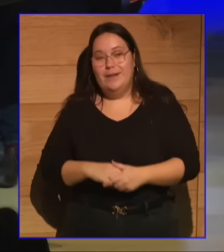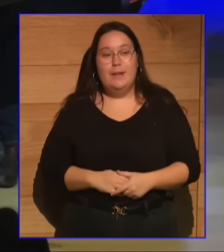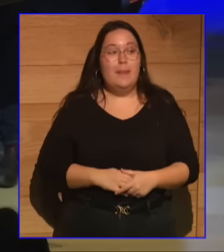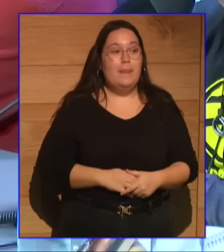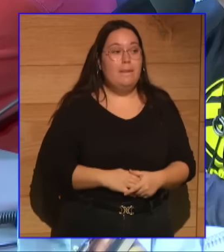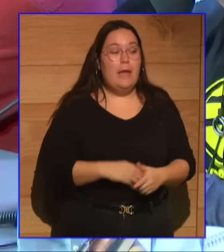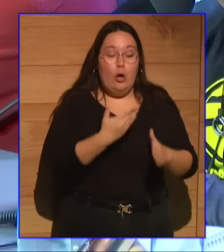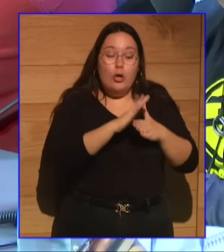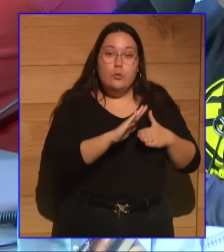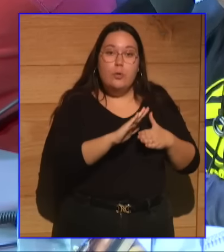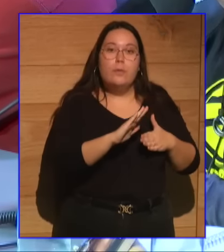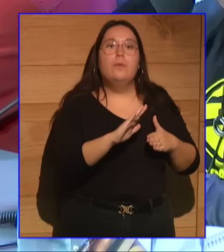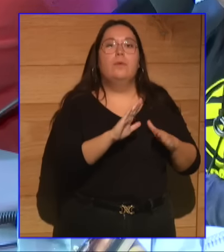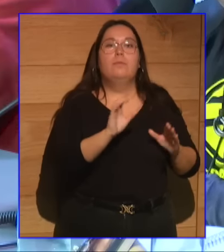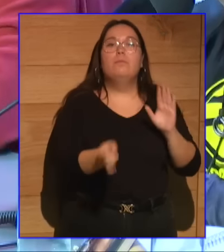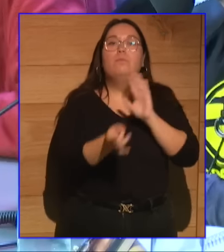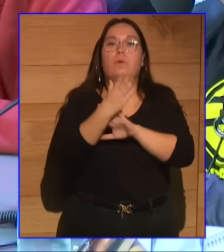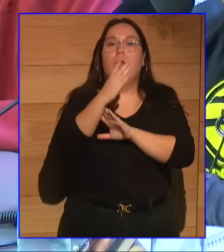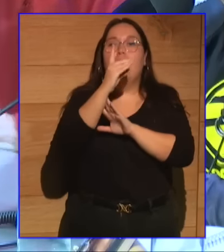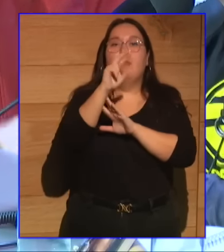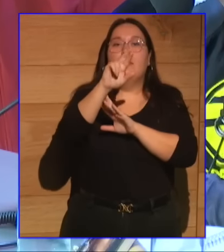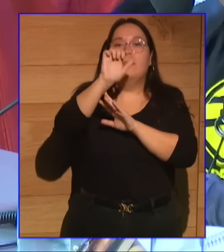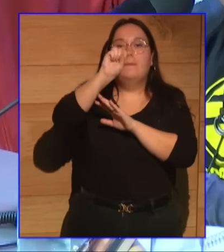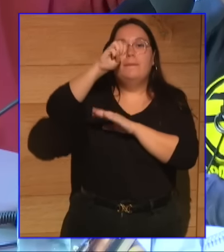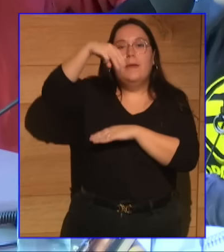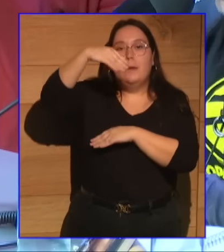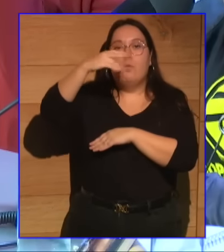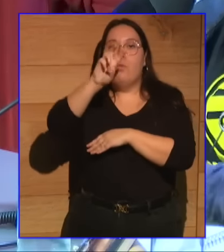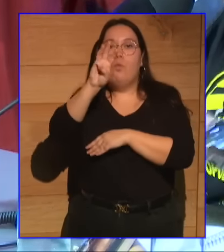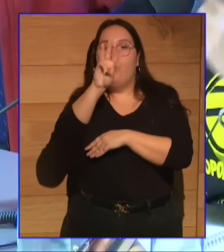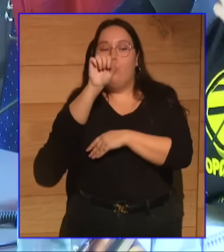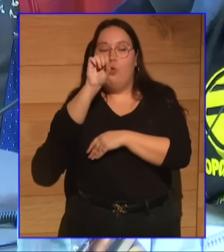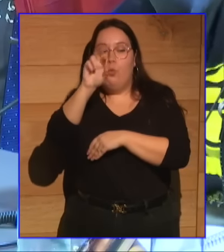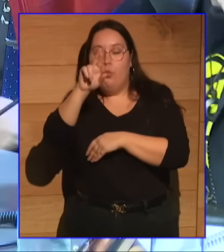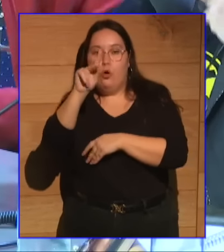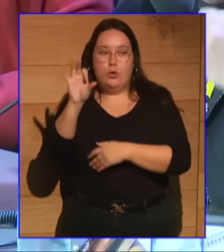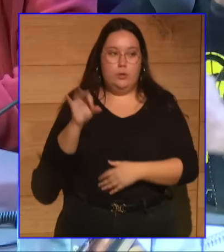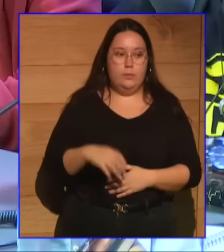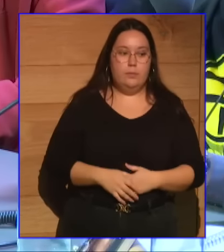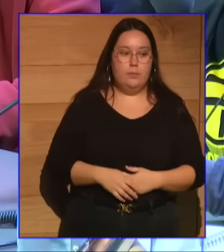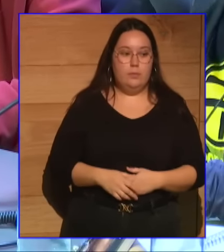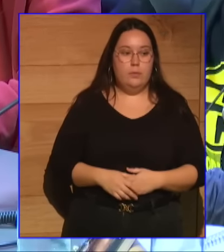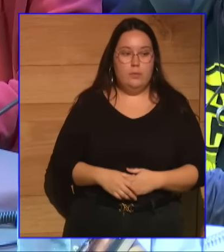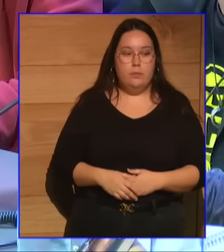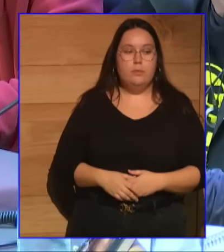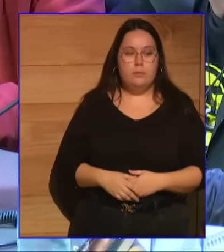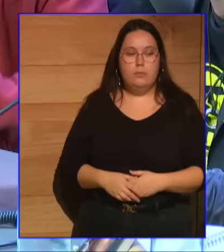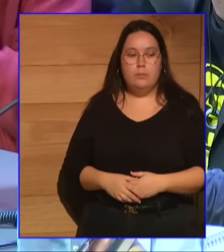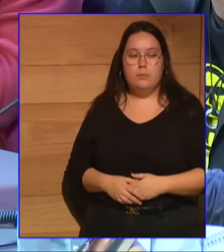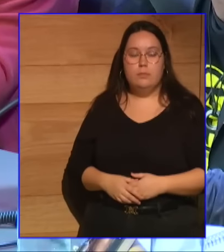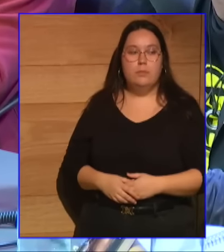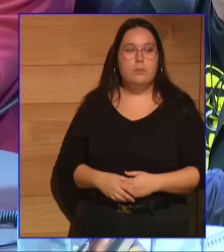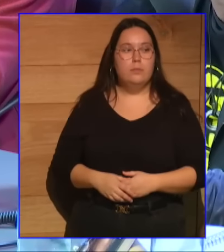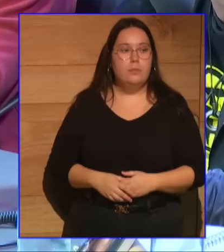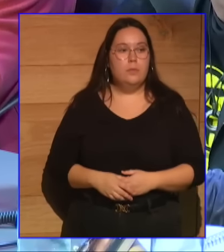perrillas que le sobraron, creó DreamWorks, que fue... Entonces no donó nada. Fíjate, ese sentido también de la solemnidad y la trascendencia, ese